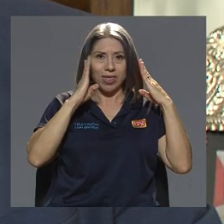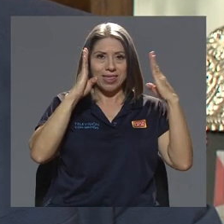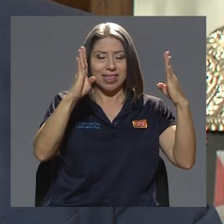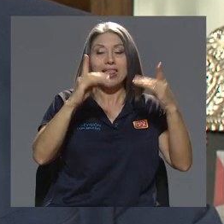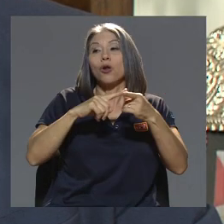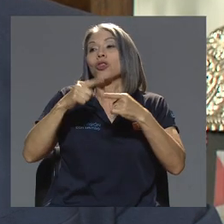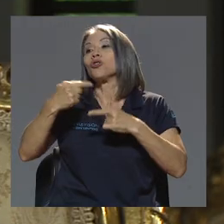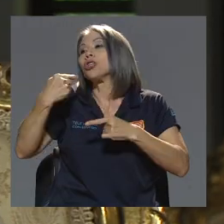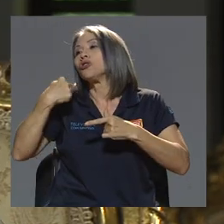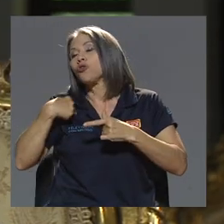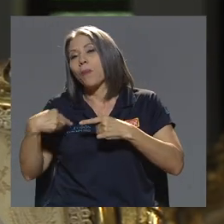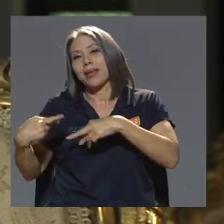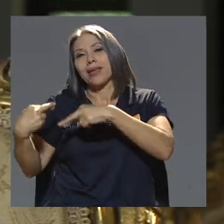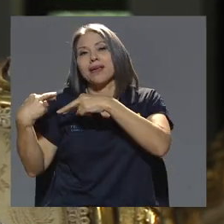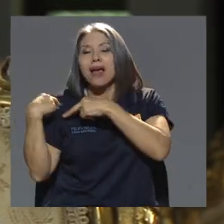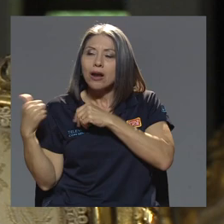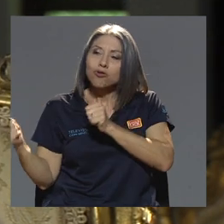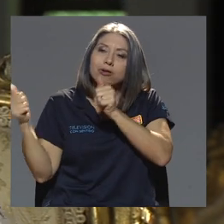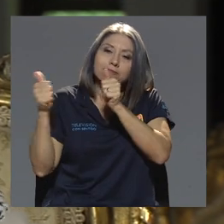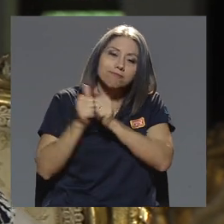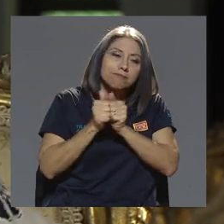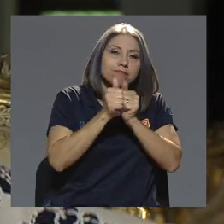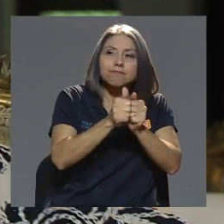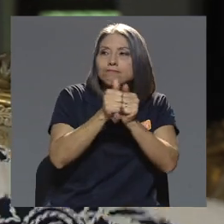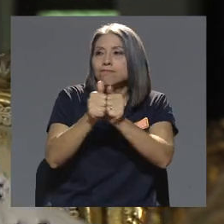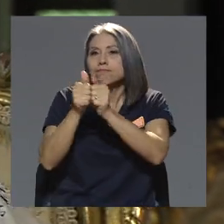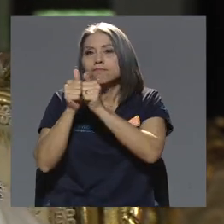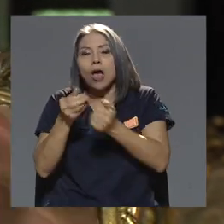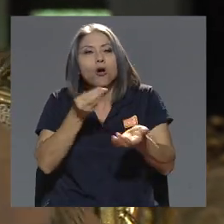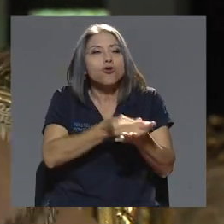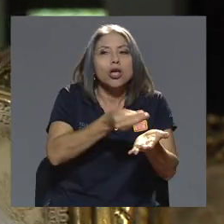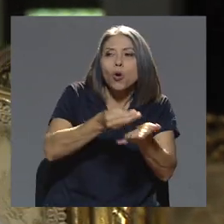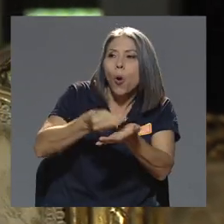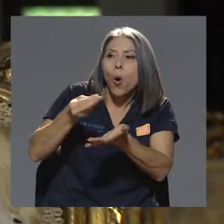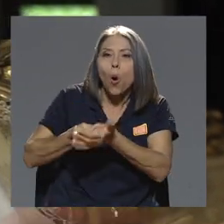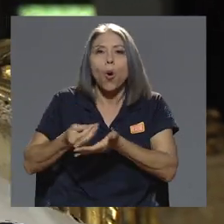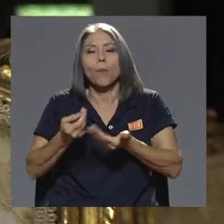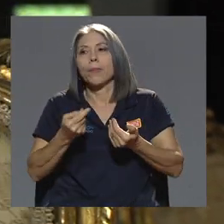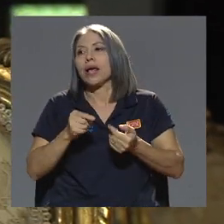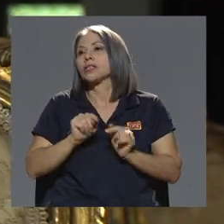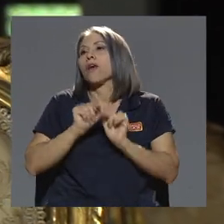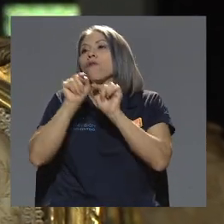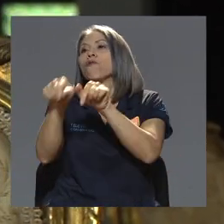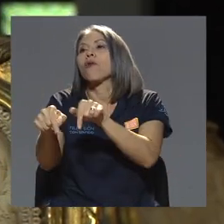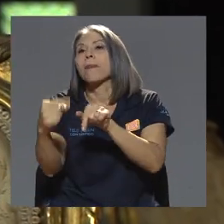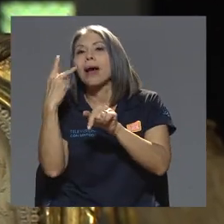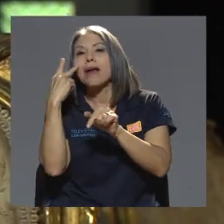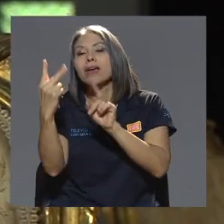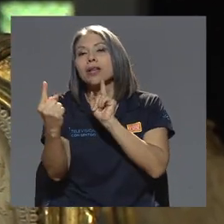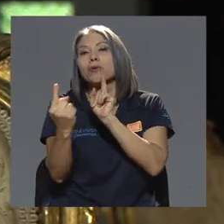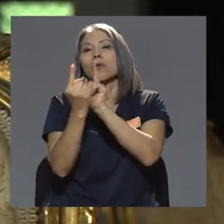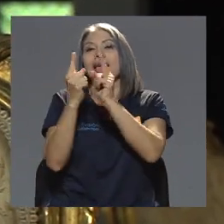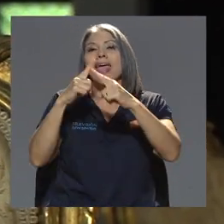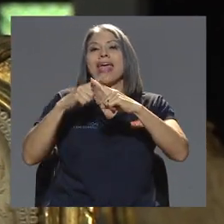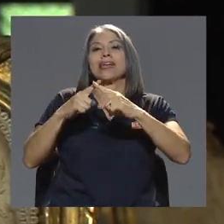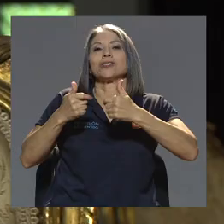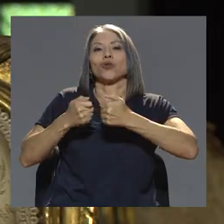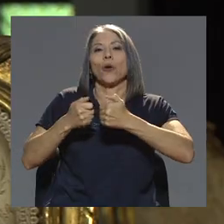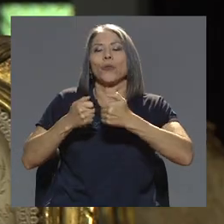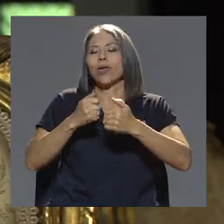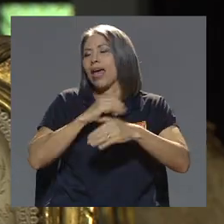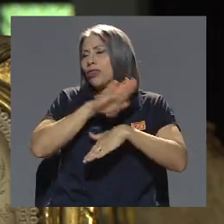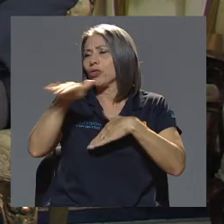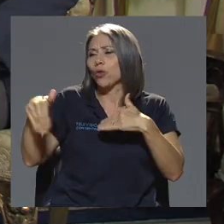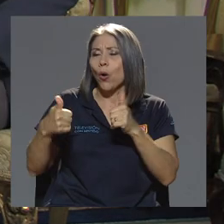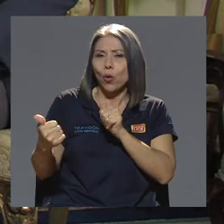para arriba y para abajo. Anduvimos por todos lados de compras, lo llevé a ver una exnovia, todo hicimos, ¿verdad? Y me extraña mucho